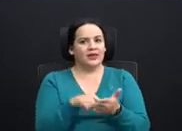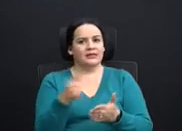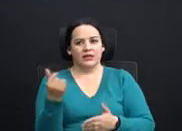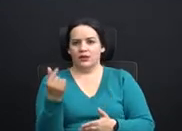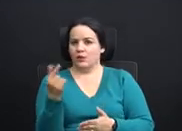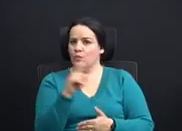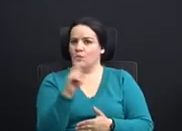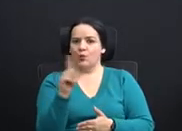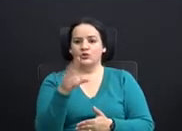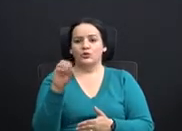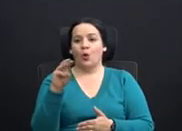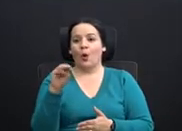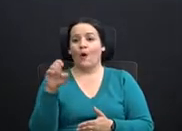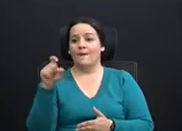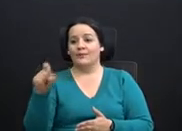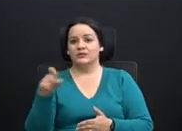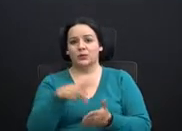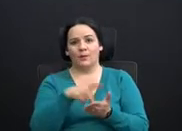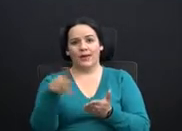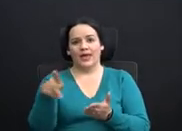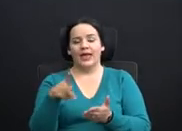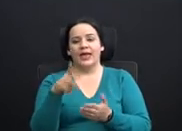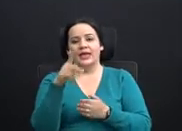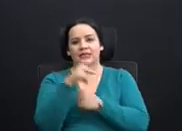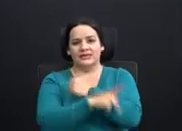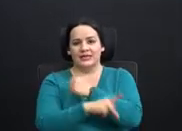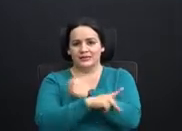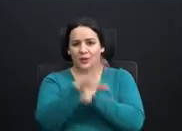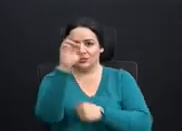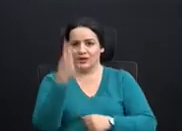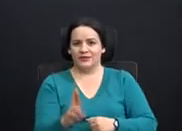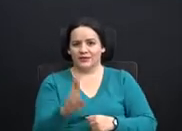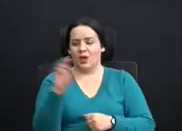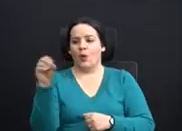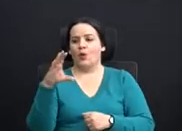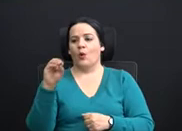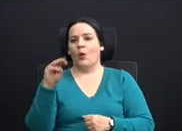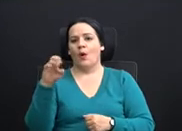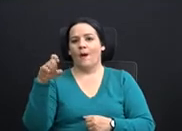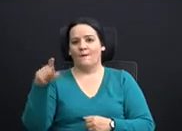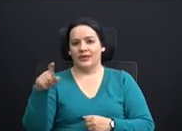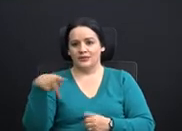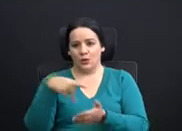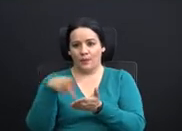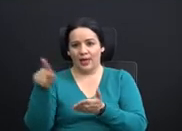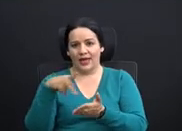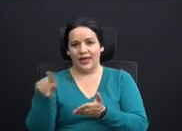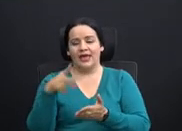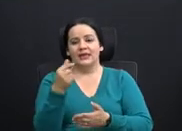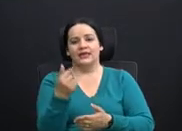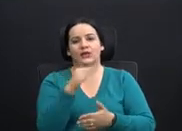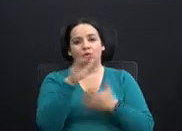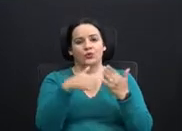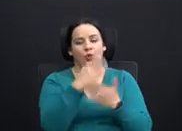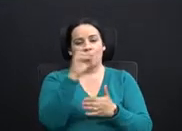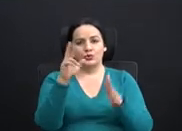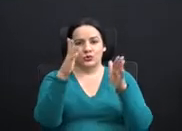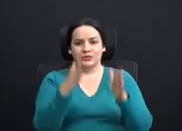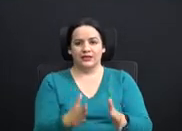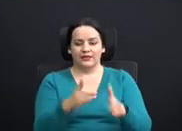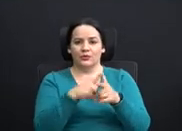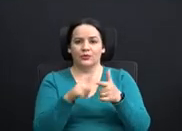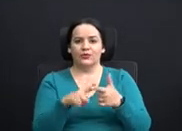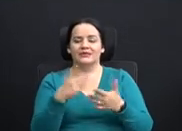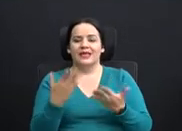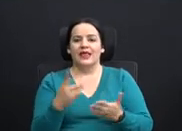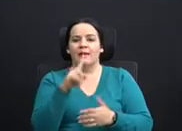es COMEX el que lo paga, es el Estado costarricense. Aunque fuera COMEX el que lo paga, es dinero del Estado costarricense, es dinero de todos los costarricenses. Es correcto. Entonces,